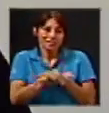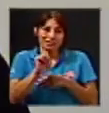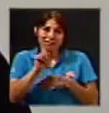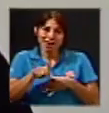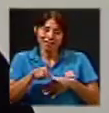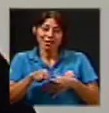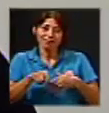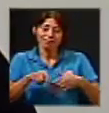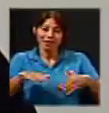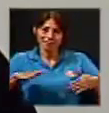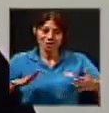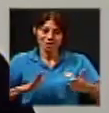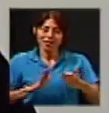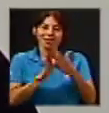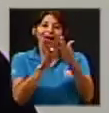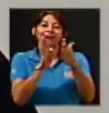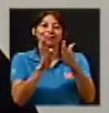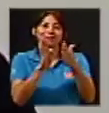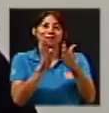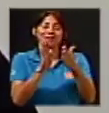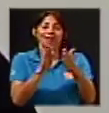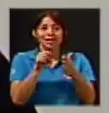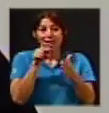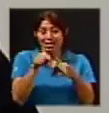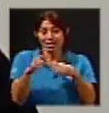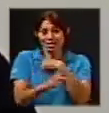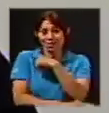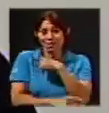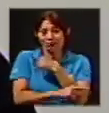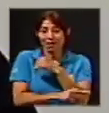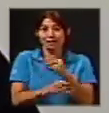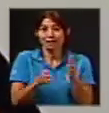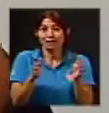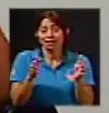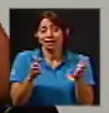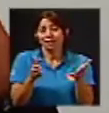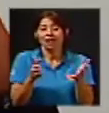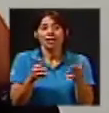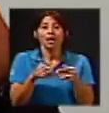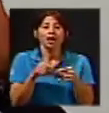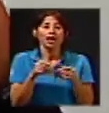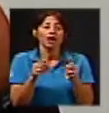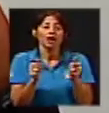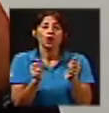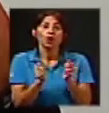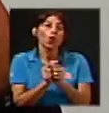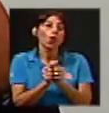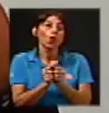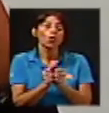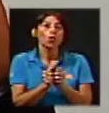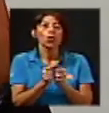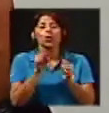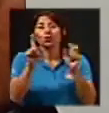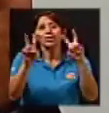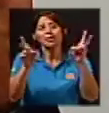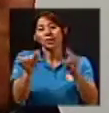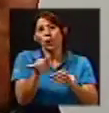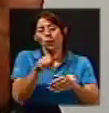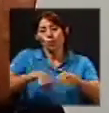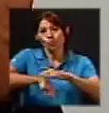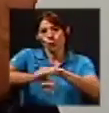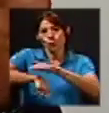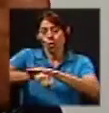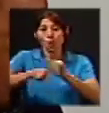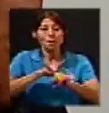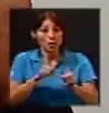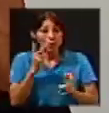en ese pedacito pequeño, importante para mucha gente, que es el fútbol, pero que lo veamos como tema